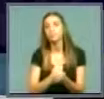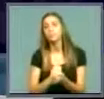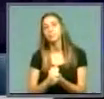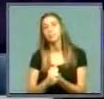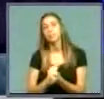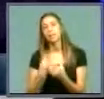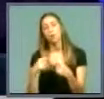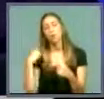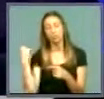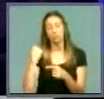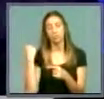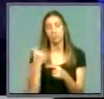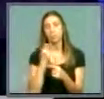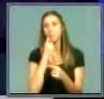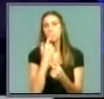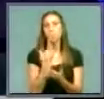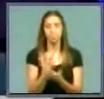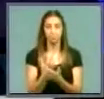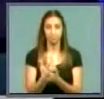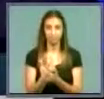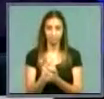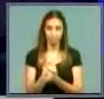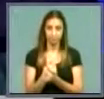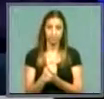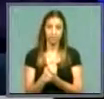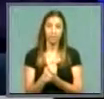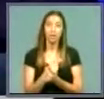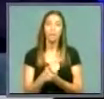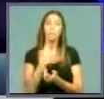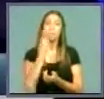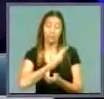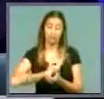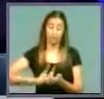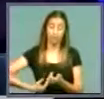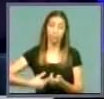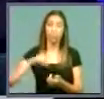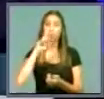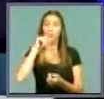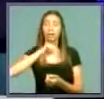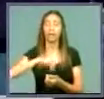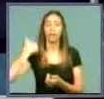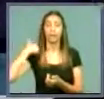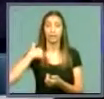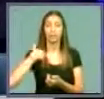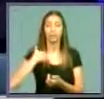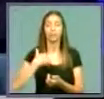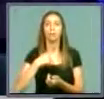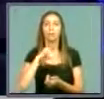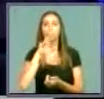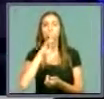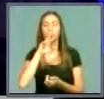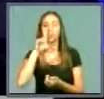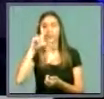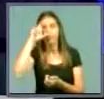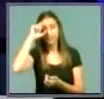en cosas muy importantes. Una de ellas es que la primera gobernadora mujer en la Argentina ha sido la arquitecta Alicia